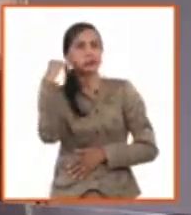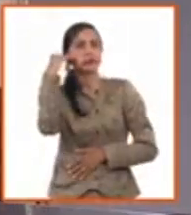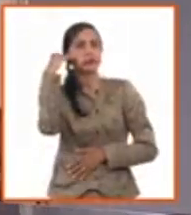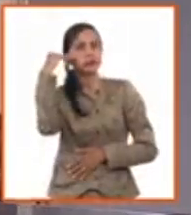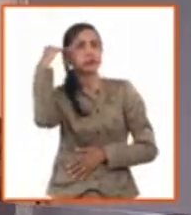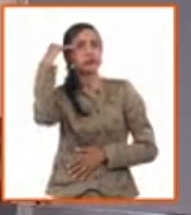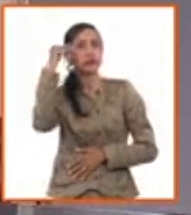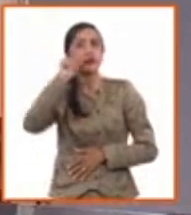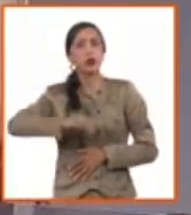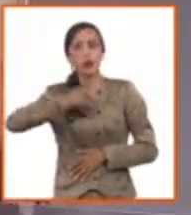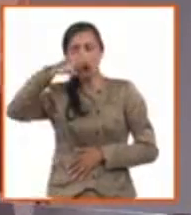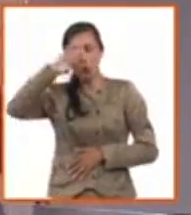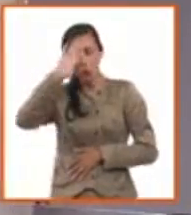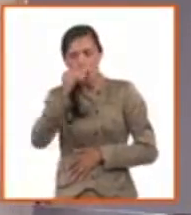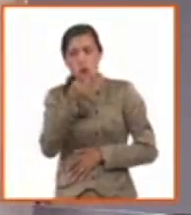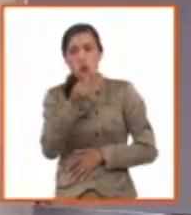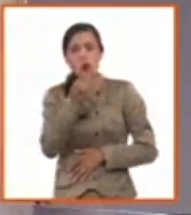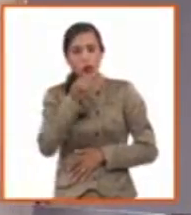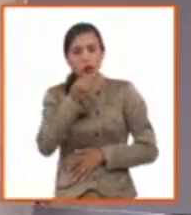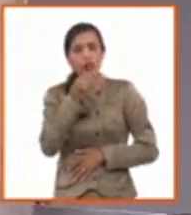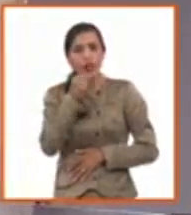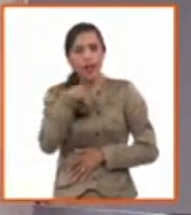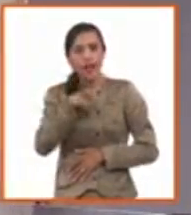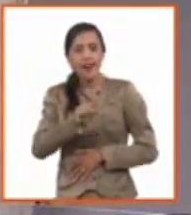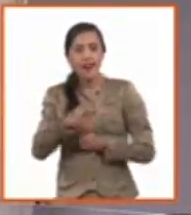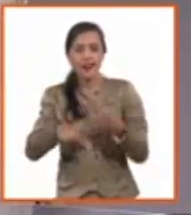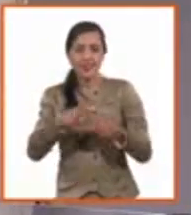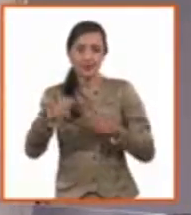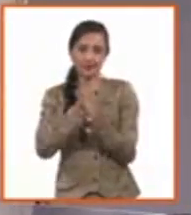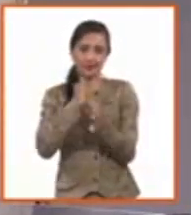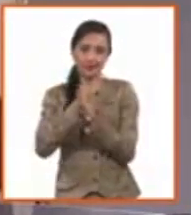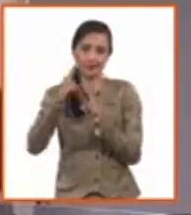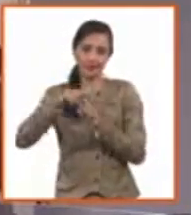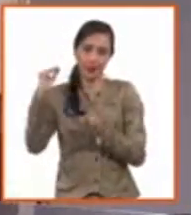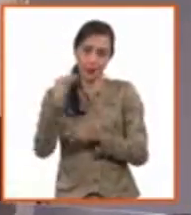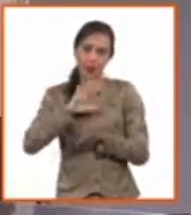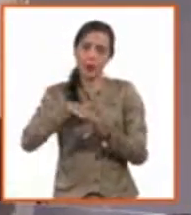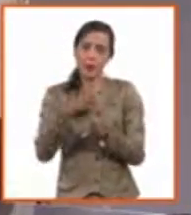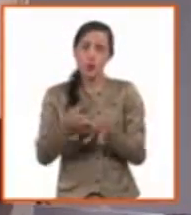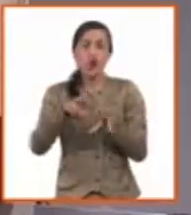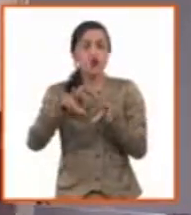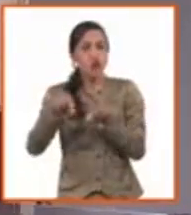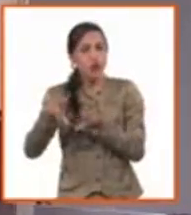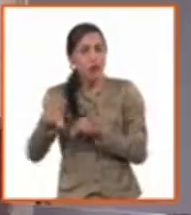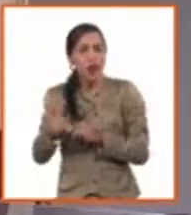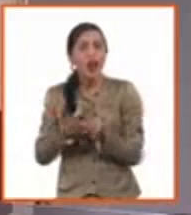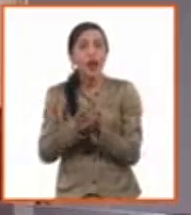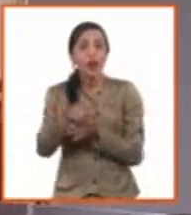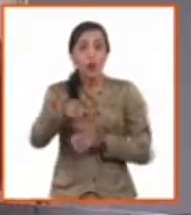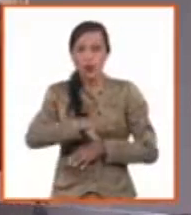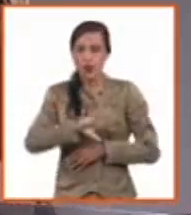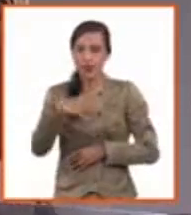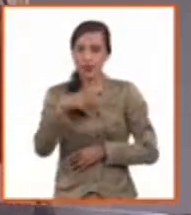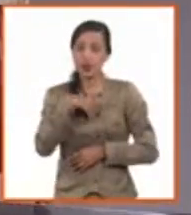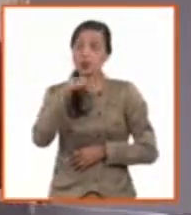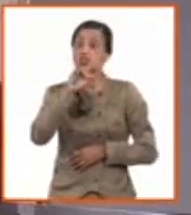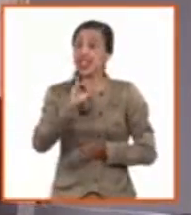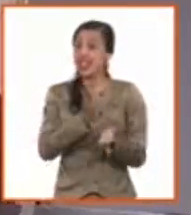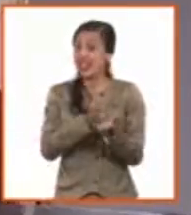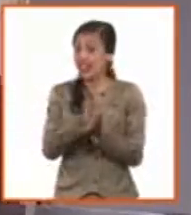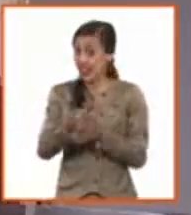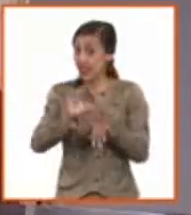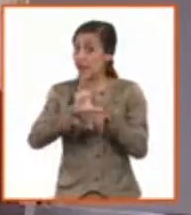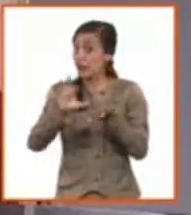que había en el país para desarrollar esta industria ya con posterioridad se fueron creando nuevas carreras y hoy tenemos 6 carreras de perfil